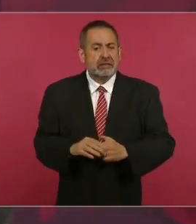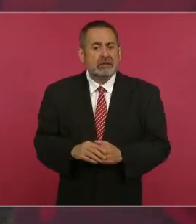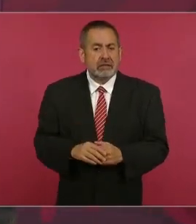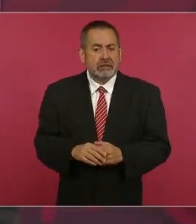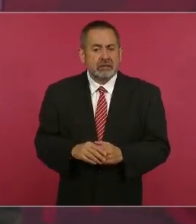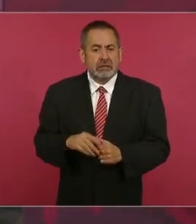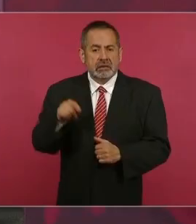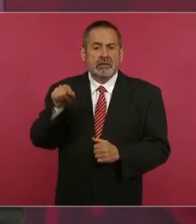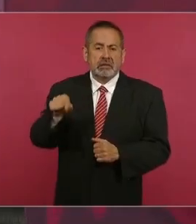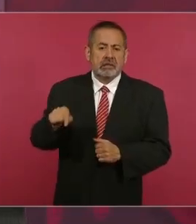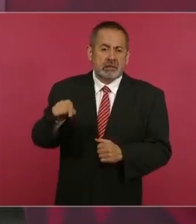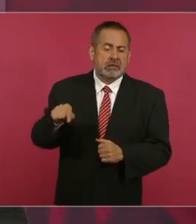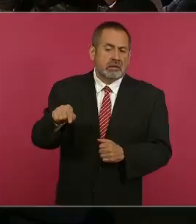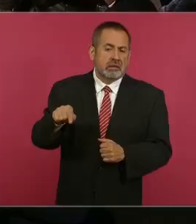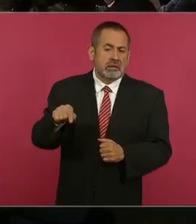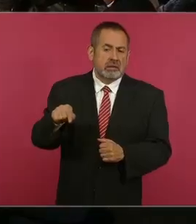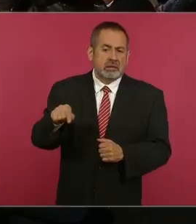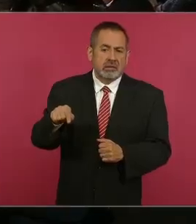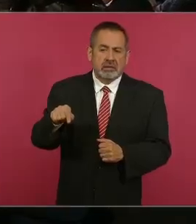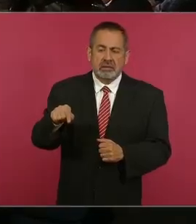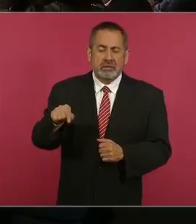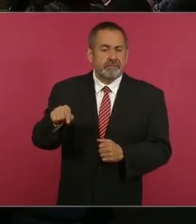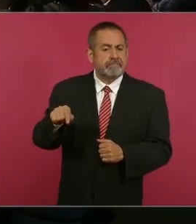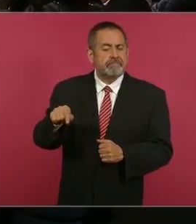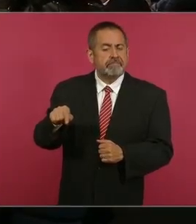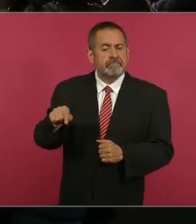se derramó,